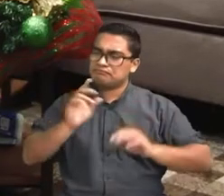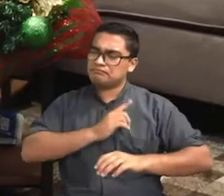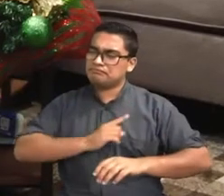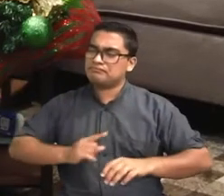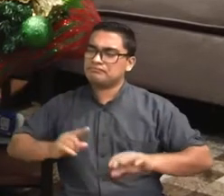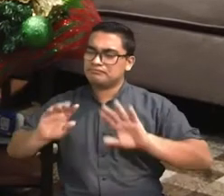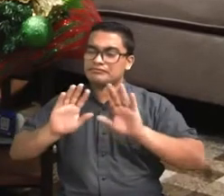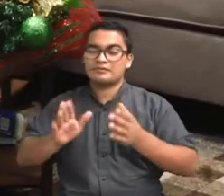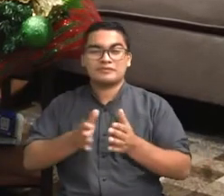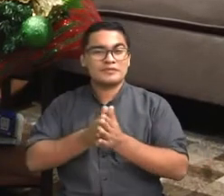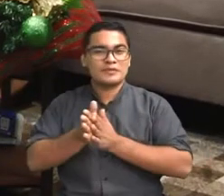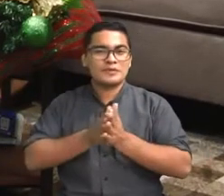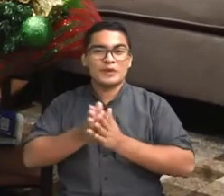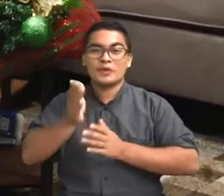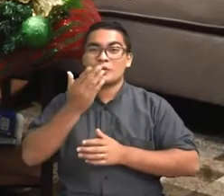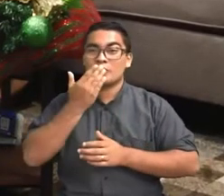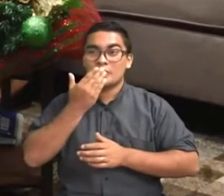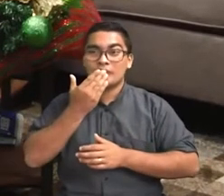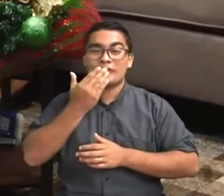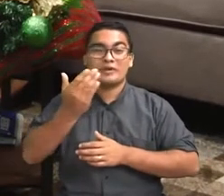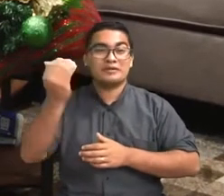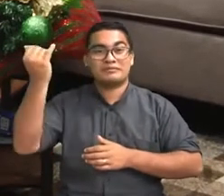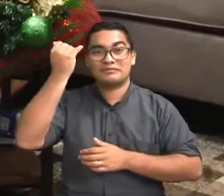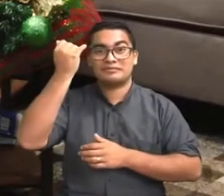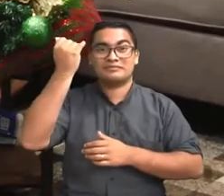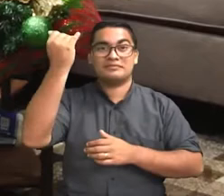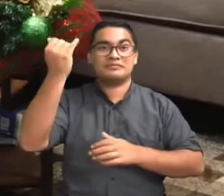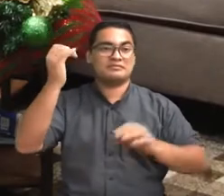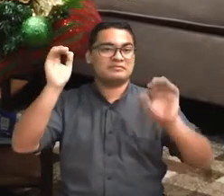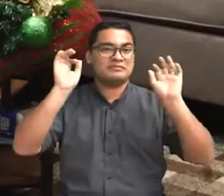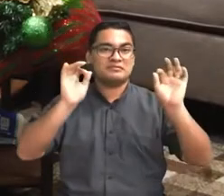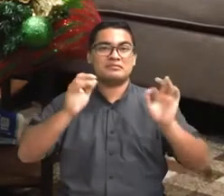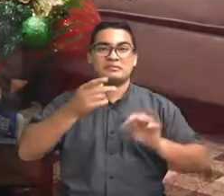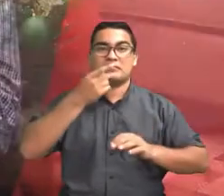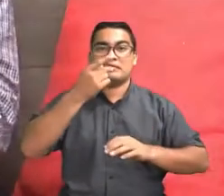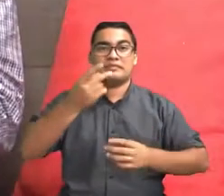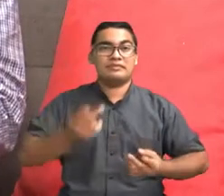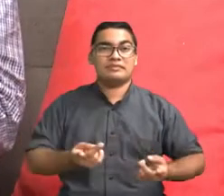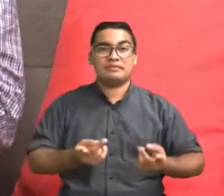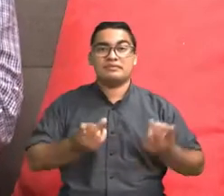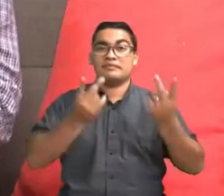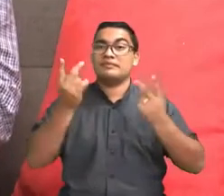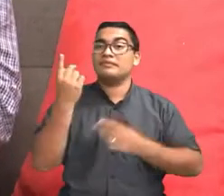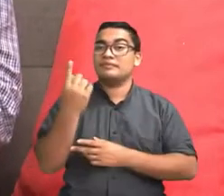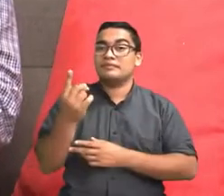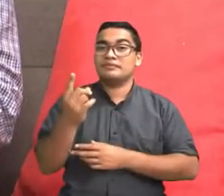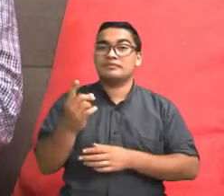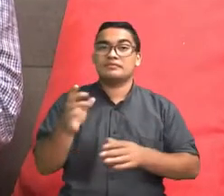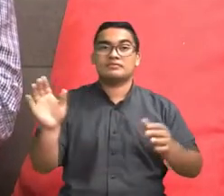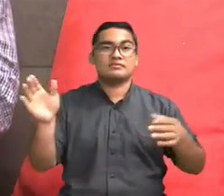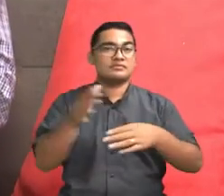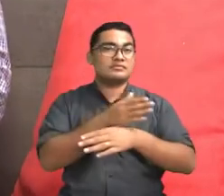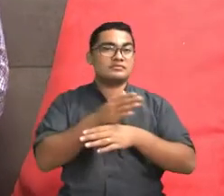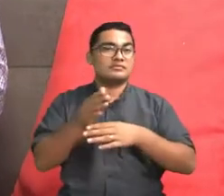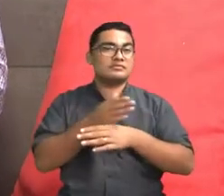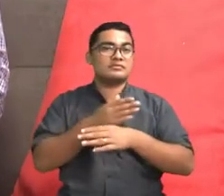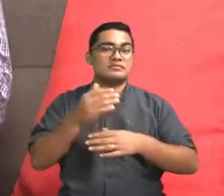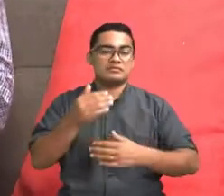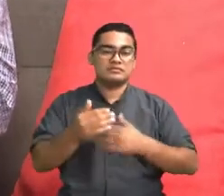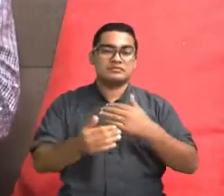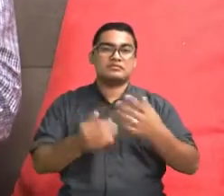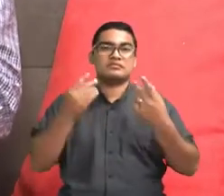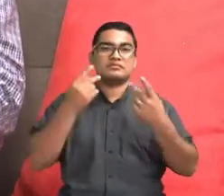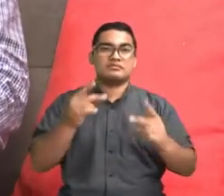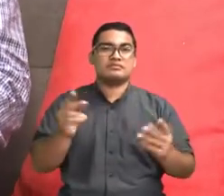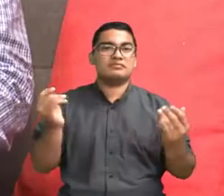muy interesante esa perspectiva que usted plantea. Me quedo con esa palabra, derecho a la vida. En ella encierra muchos procesos, pero que se